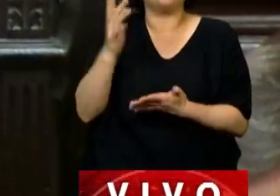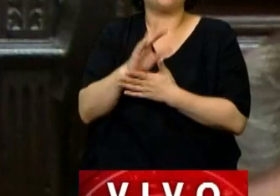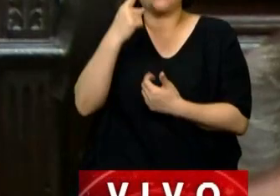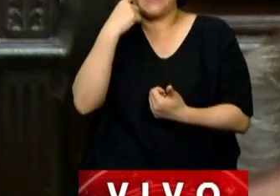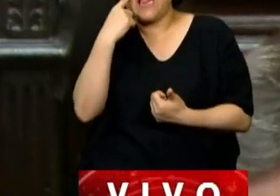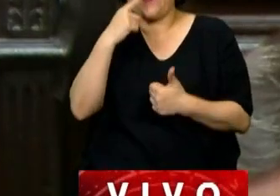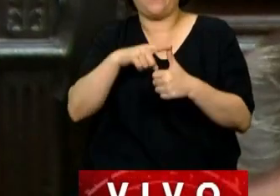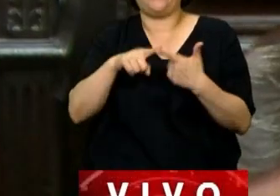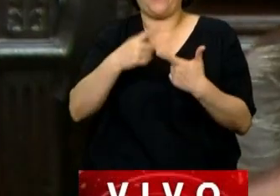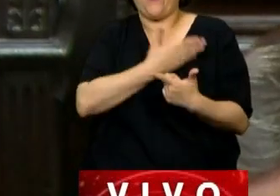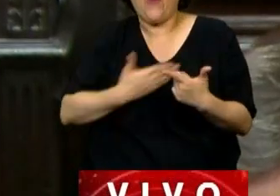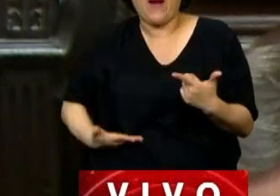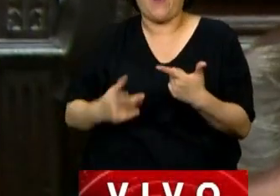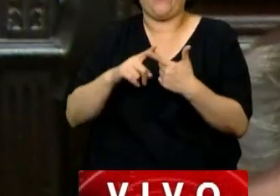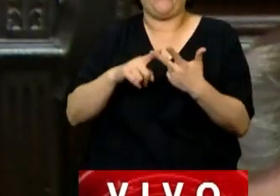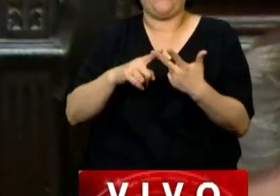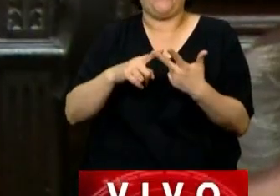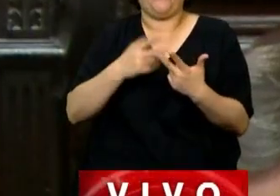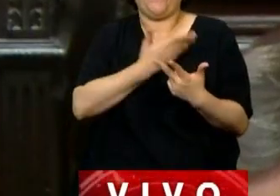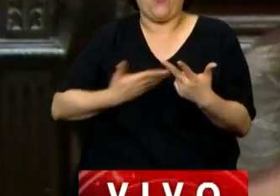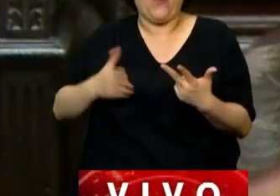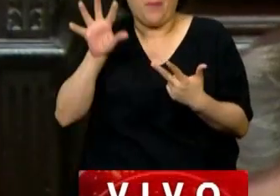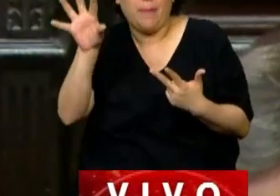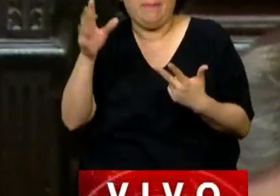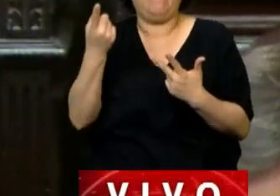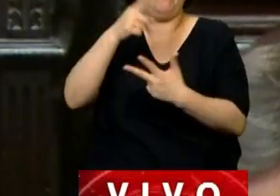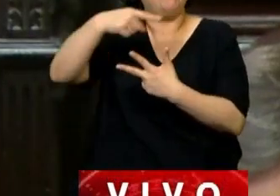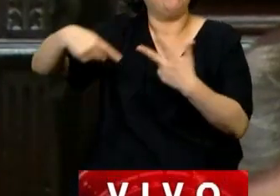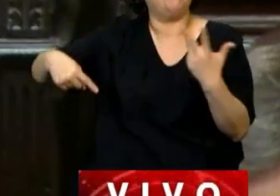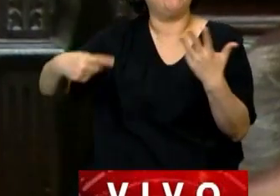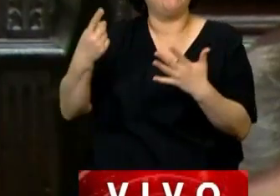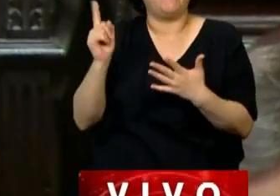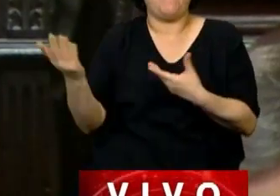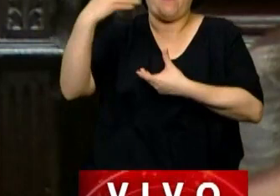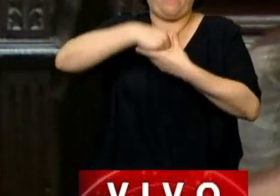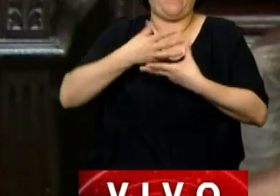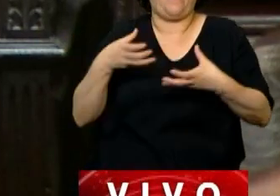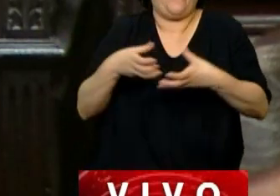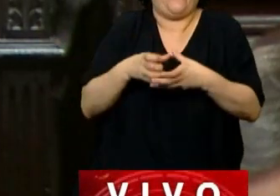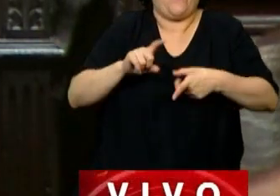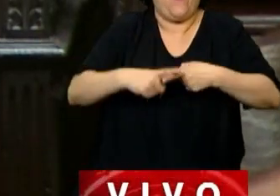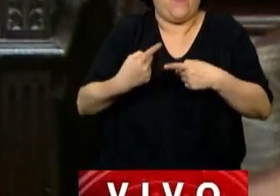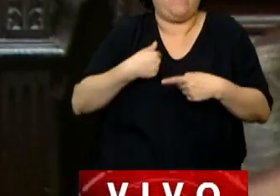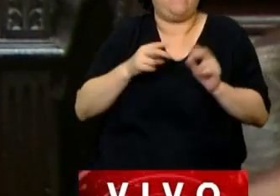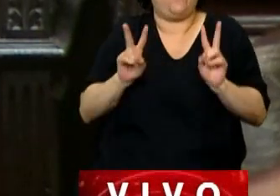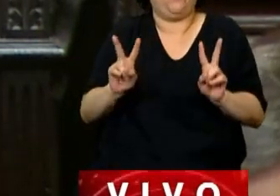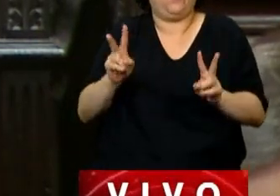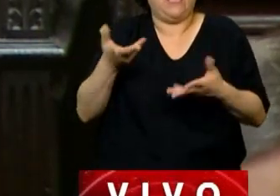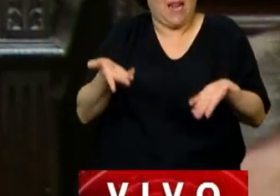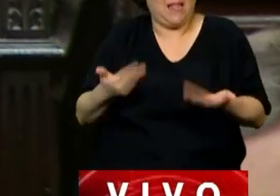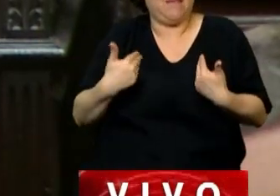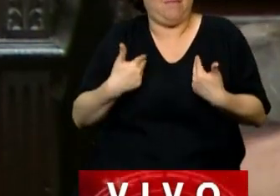intendente, un gobernador, un presidente, pero sobre todas las cosas a un dirigente político de nuestro movimiento, de nuestro partido, el Partido